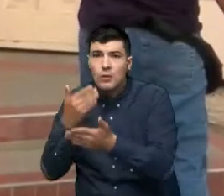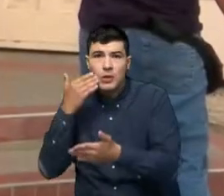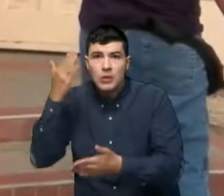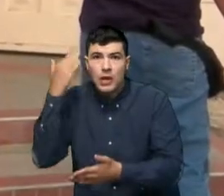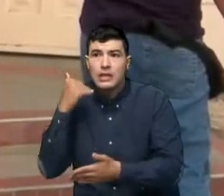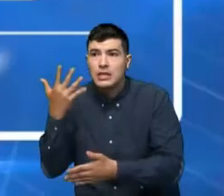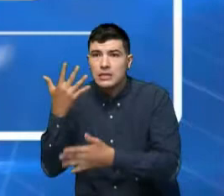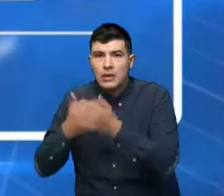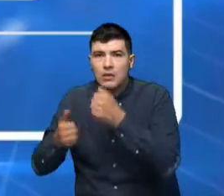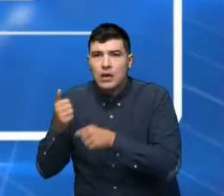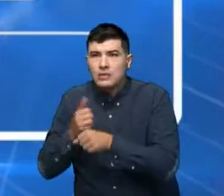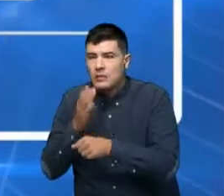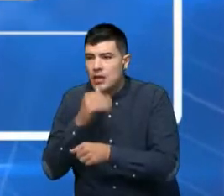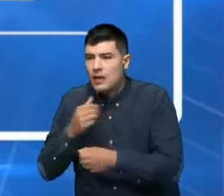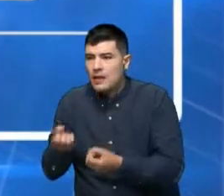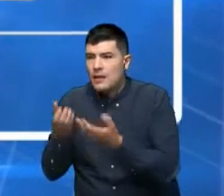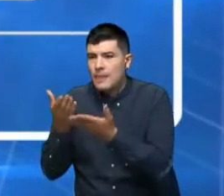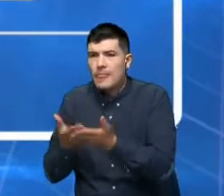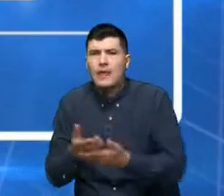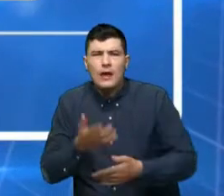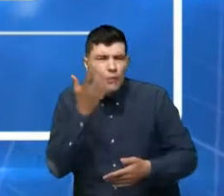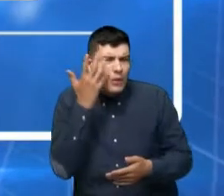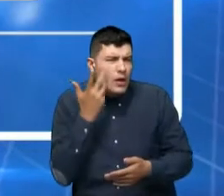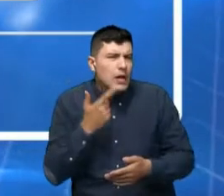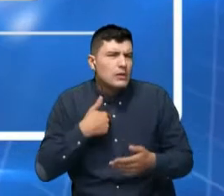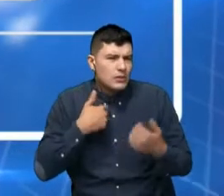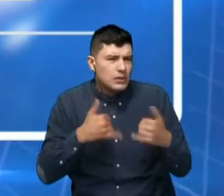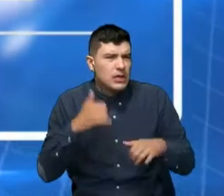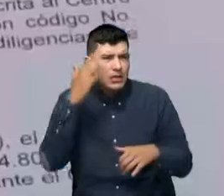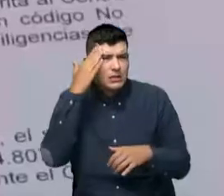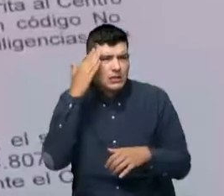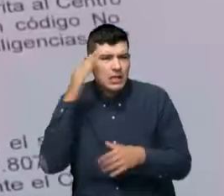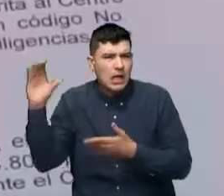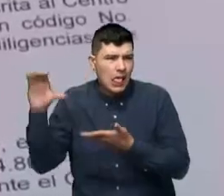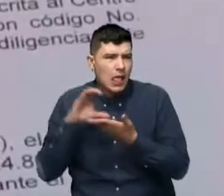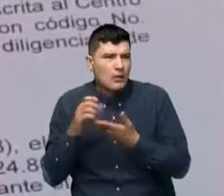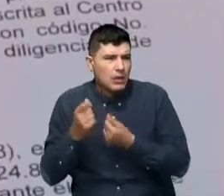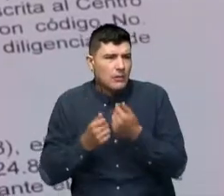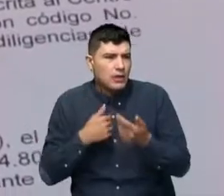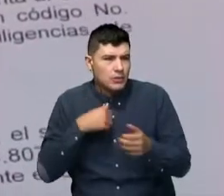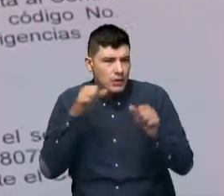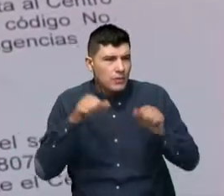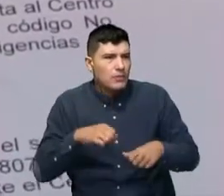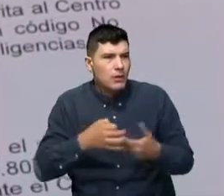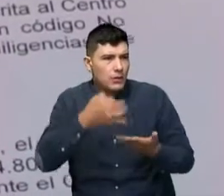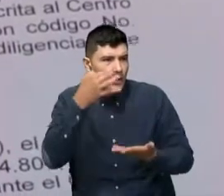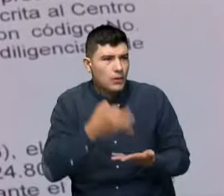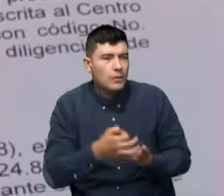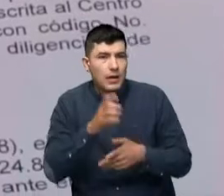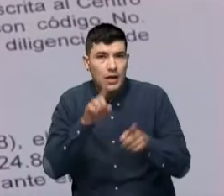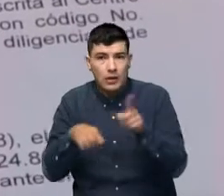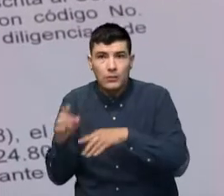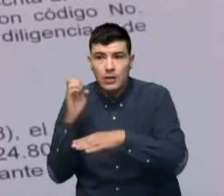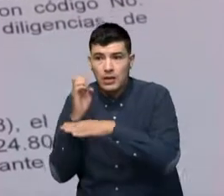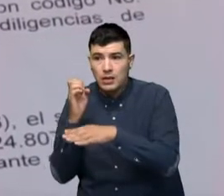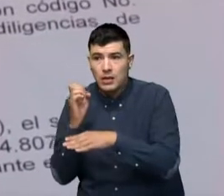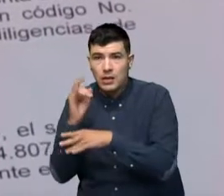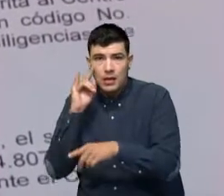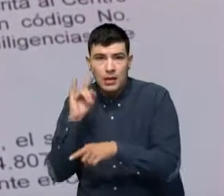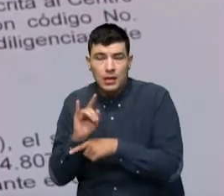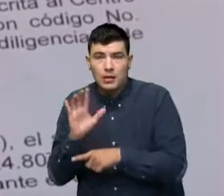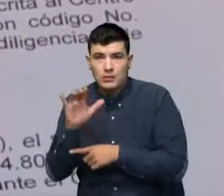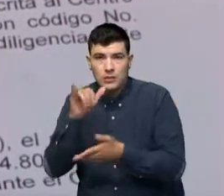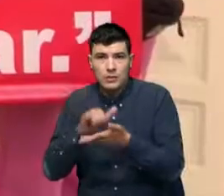no entrega 90 mayo sé que ya me llega una plata no puedo cumplir algunas entidades como la procuraduría incluso la